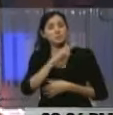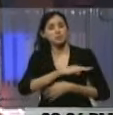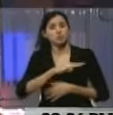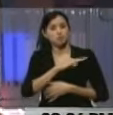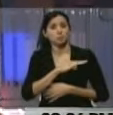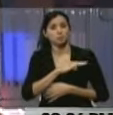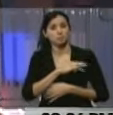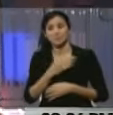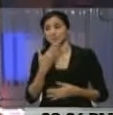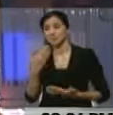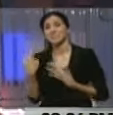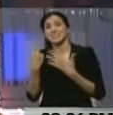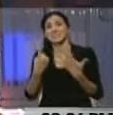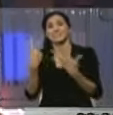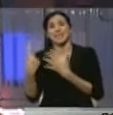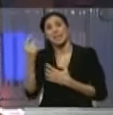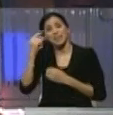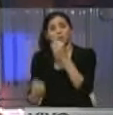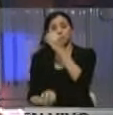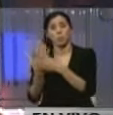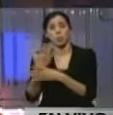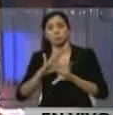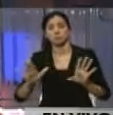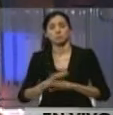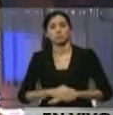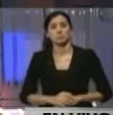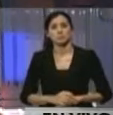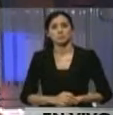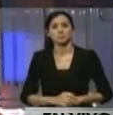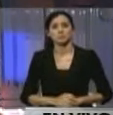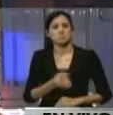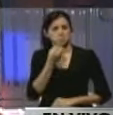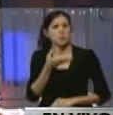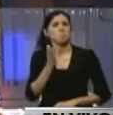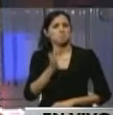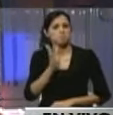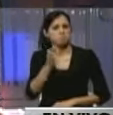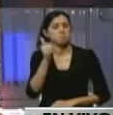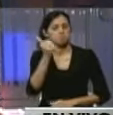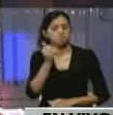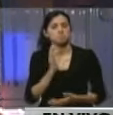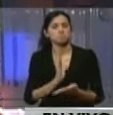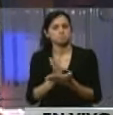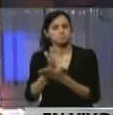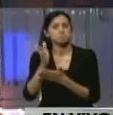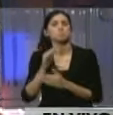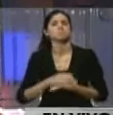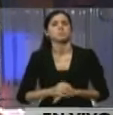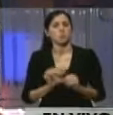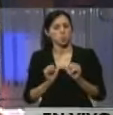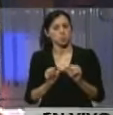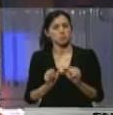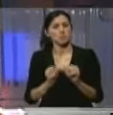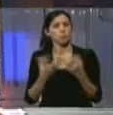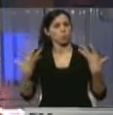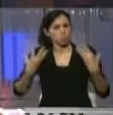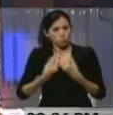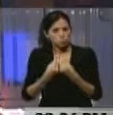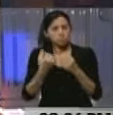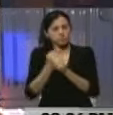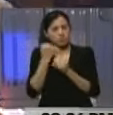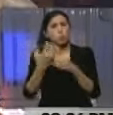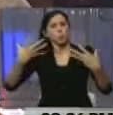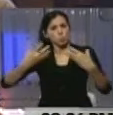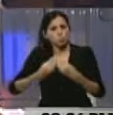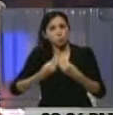apenas. Y vamos con buen viento, buena mar, sigamos navegando juntos, remando